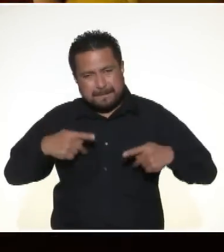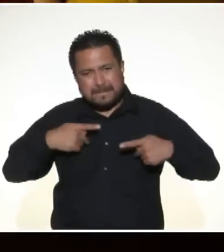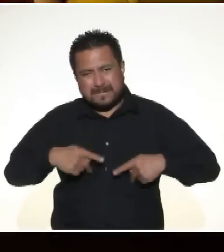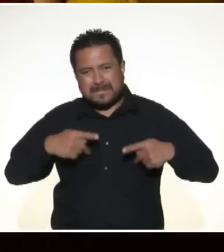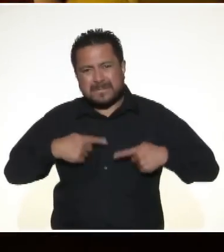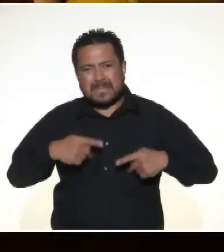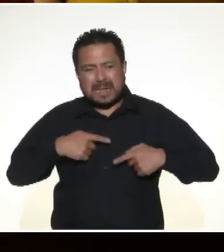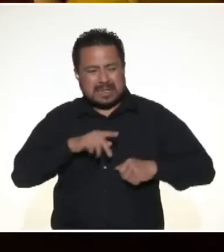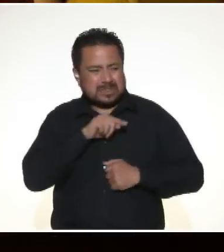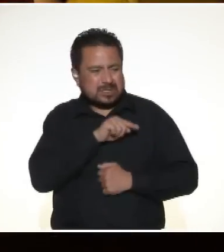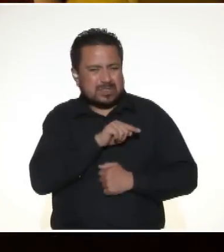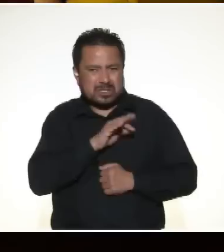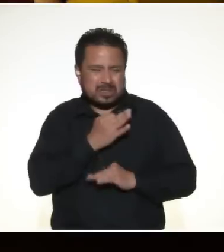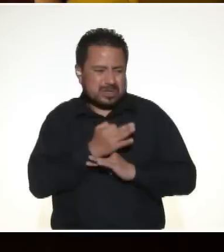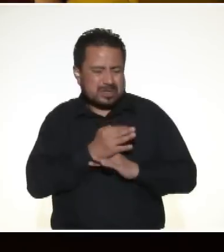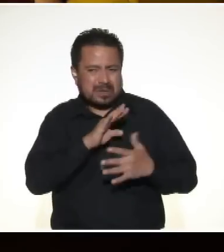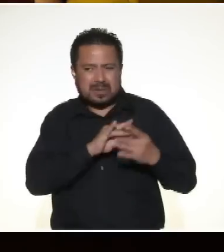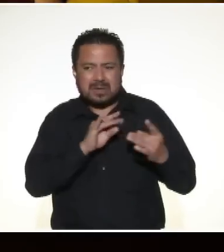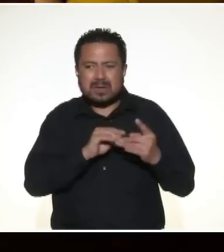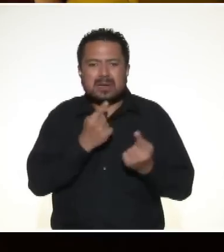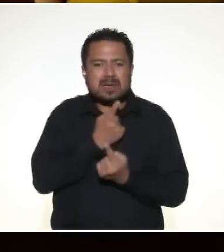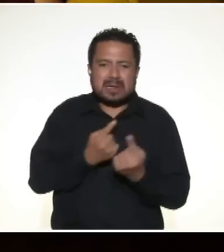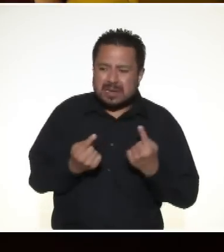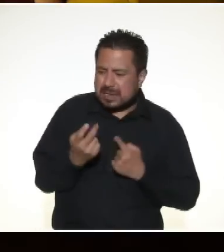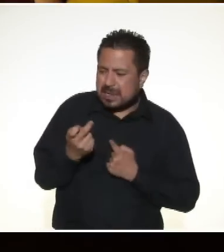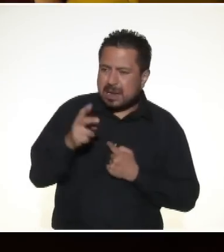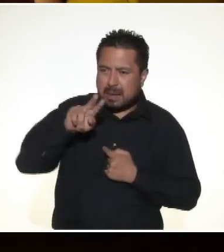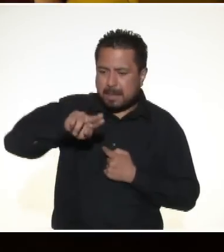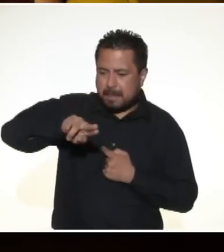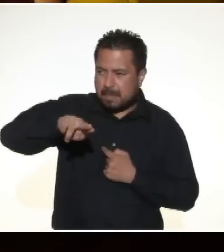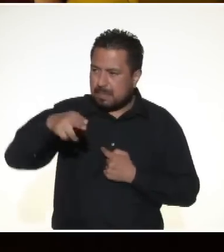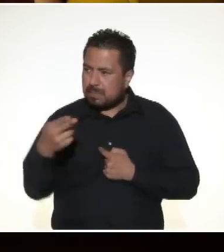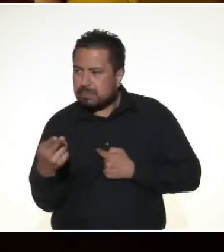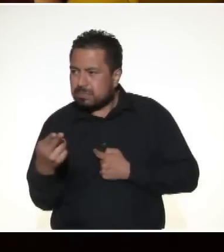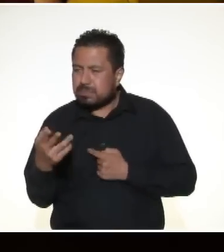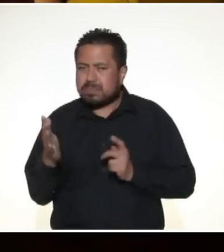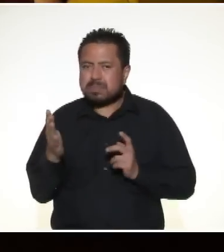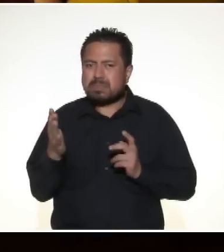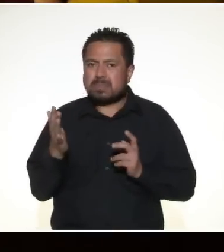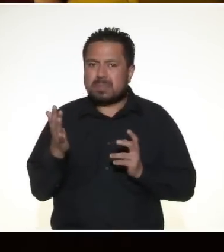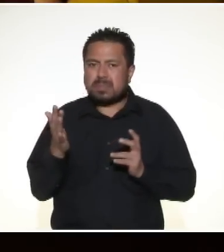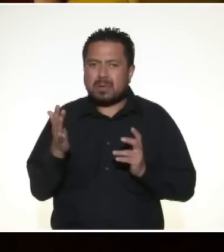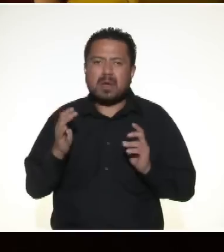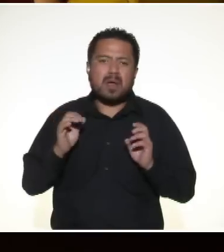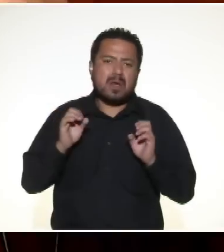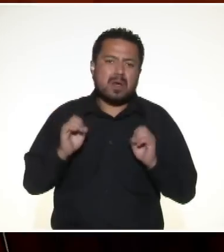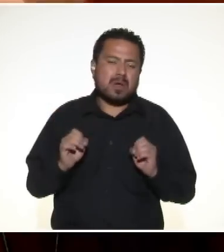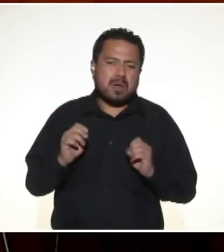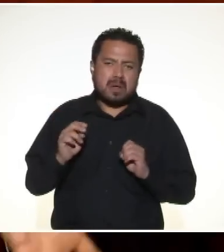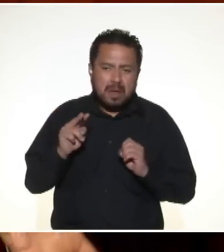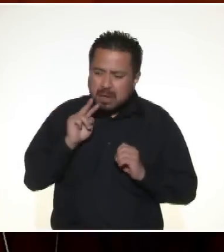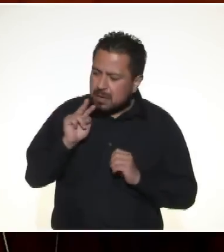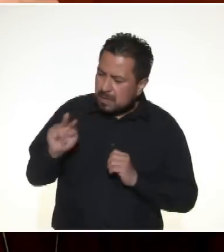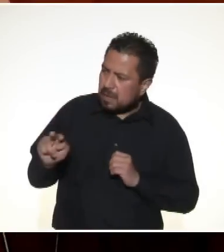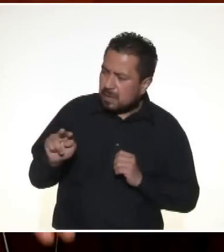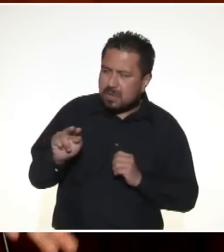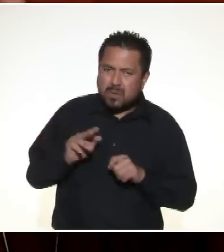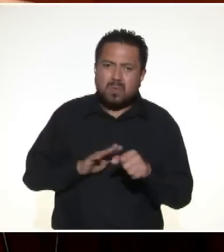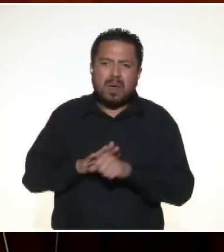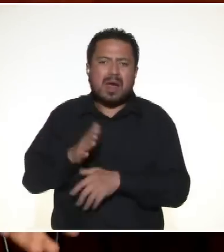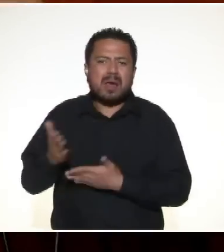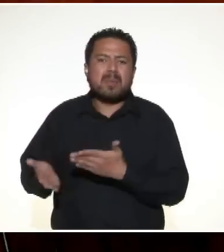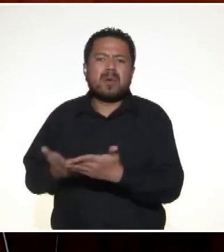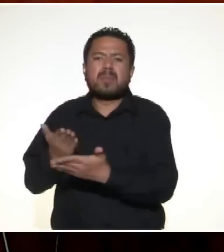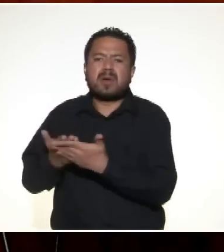el escenario que comentas, ¿no? De un niño que está ya boca abajo, ¿sí? O sea, inerme, lo que se plantea en cuanto